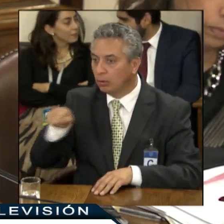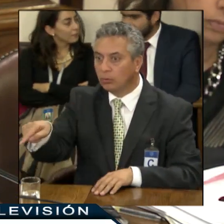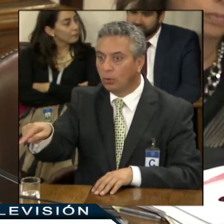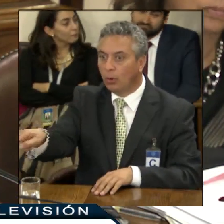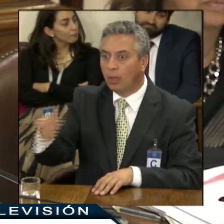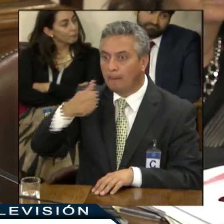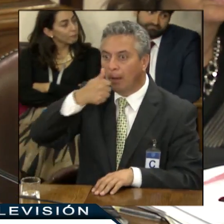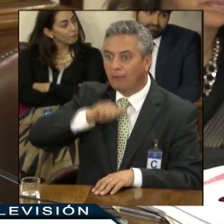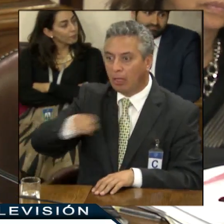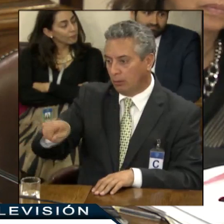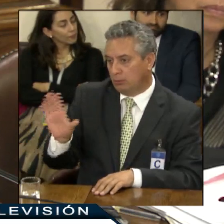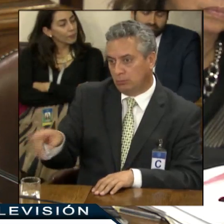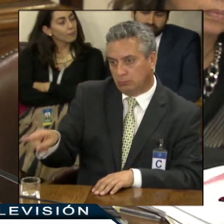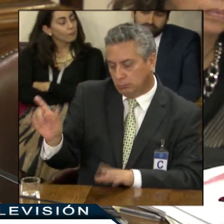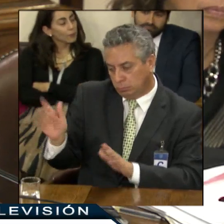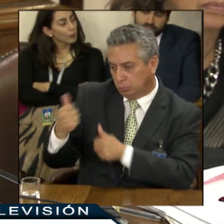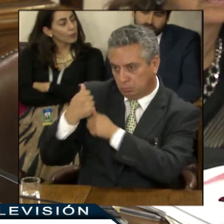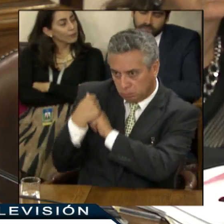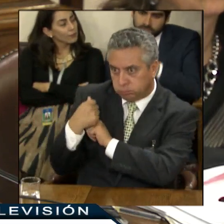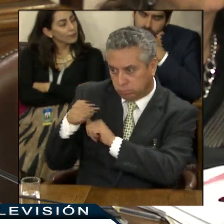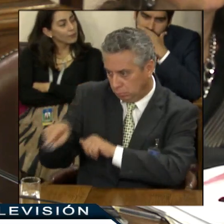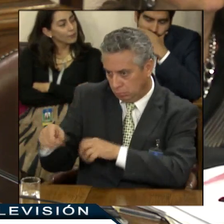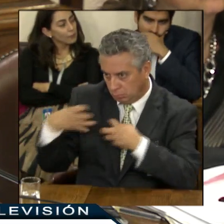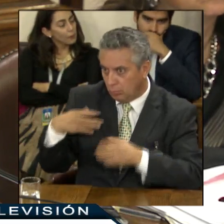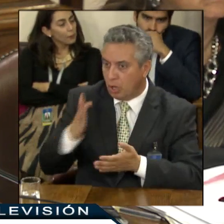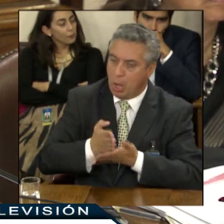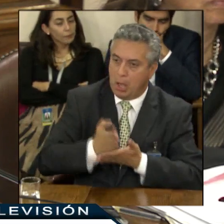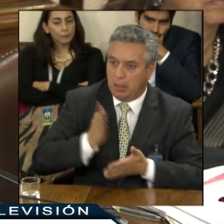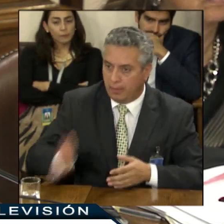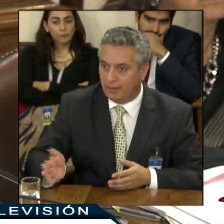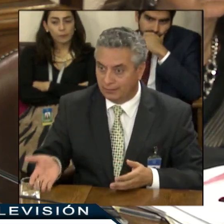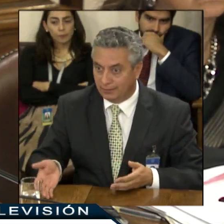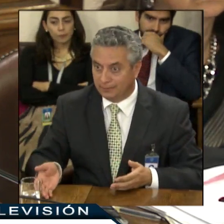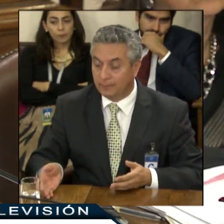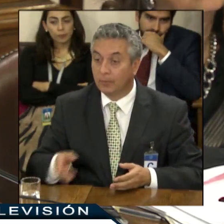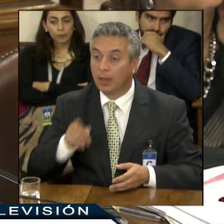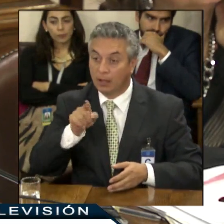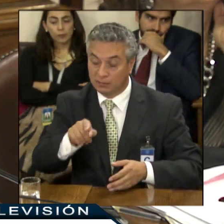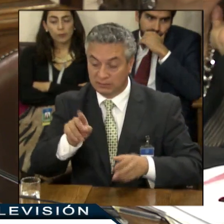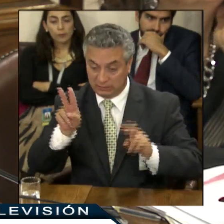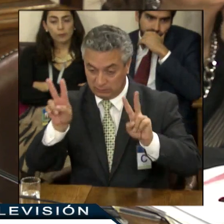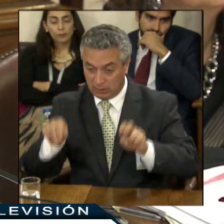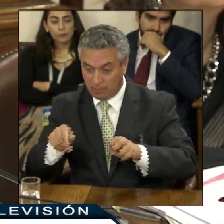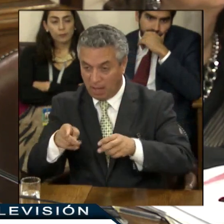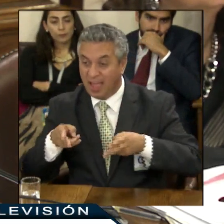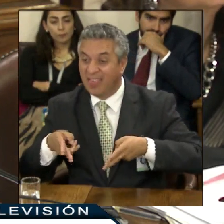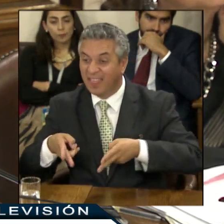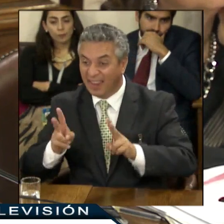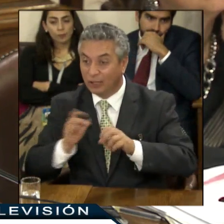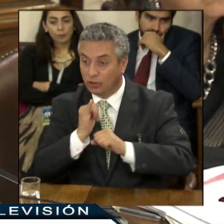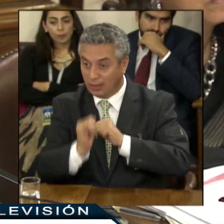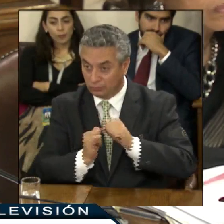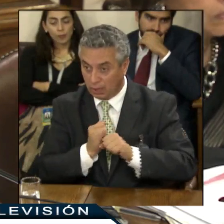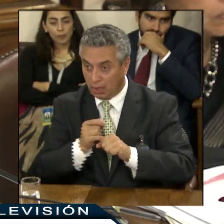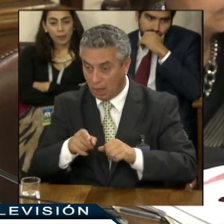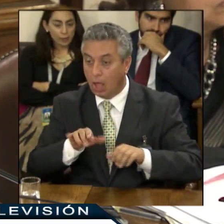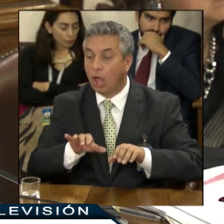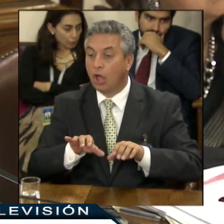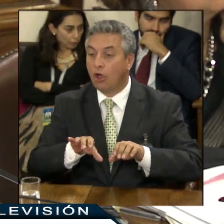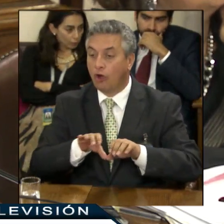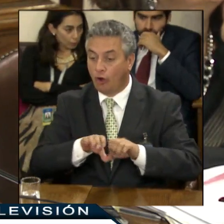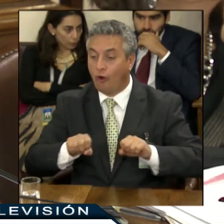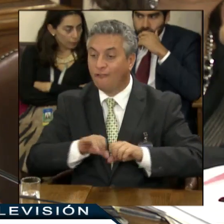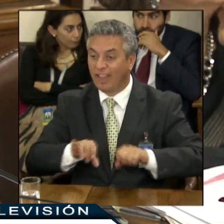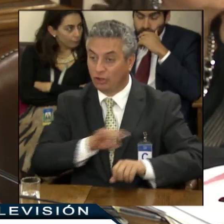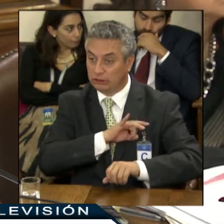privado ya entonces respecto al derecho internacional y los convenios que chile ha